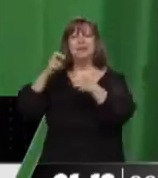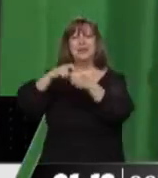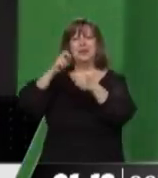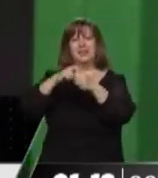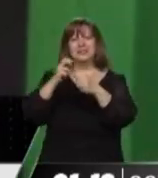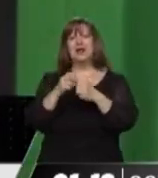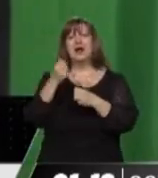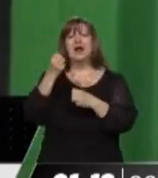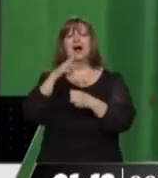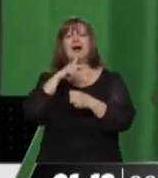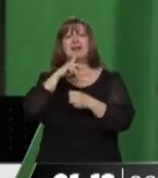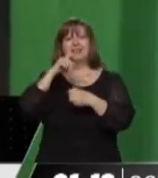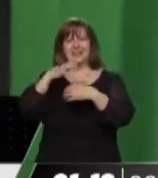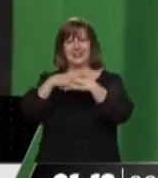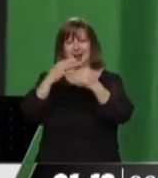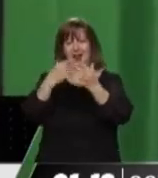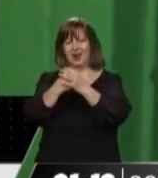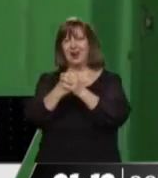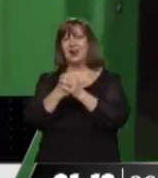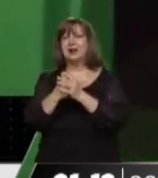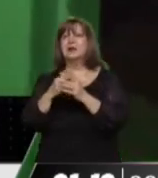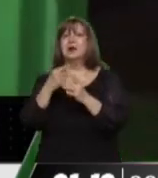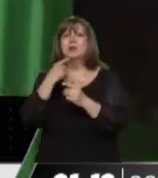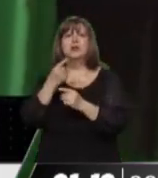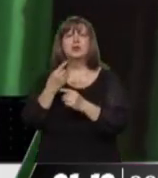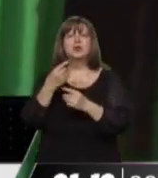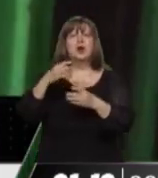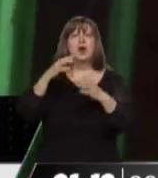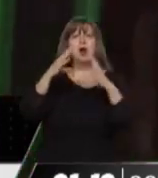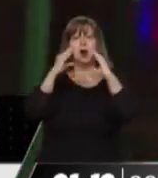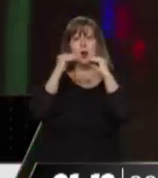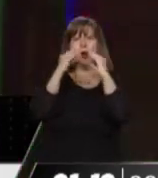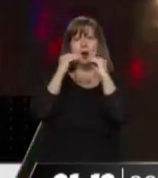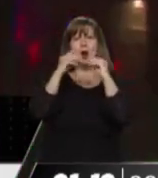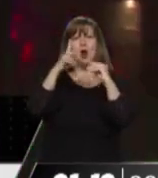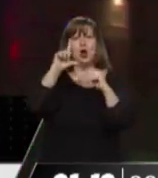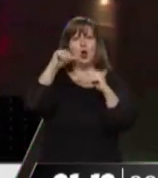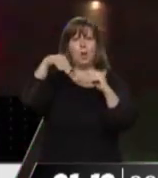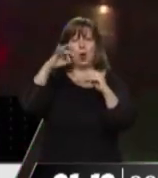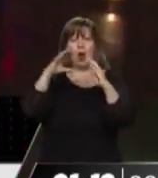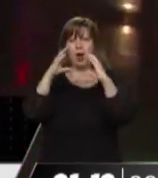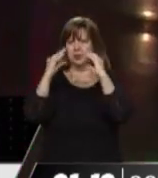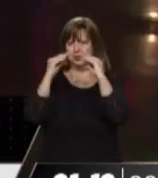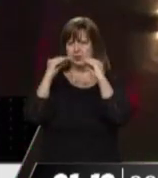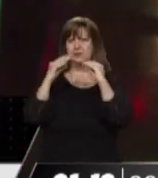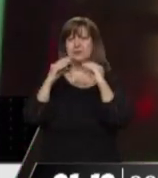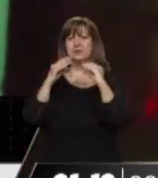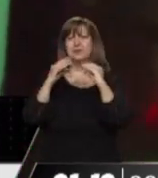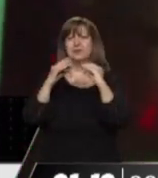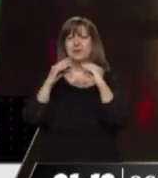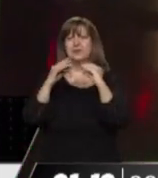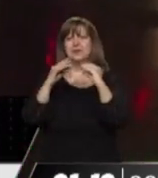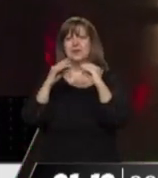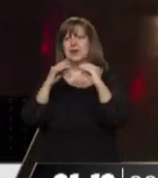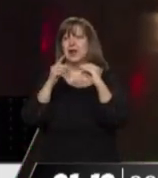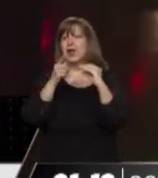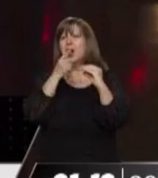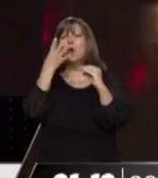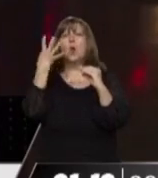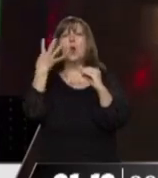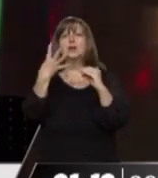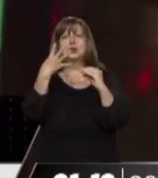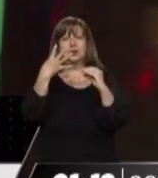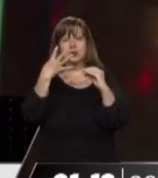gente. ¿4.000 pesos el lomo con el aumento? El lomo, si no me equivoco, está